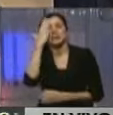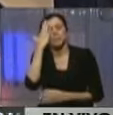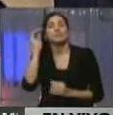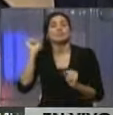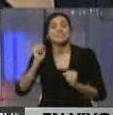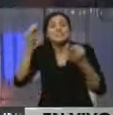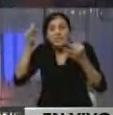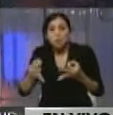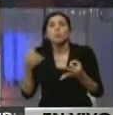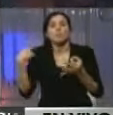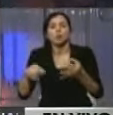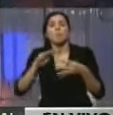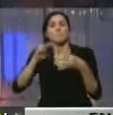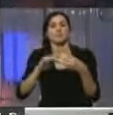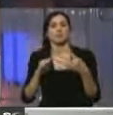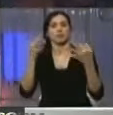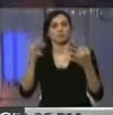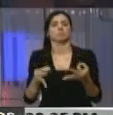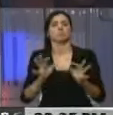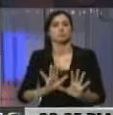materia prima